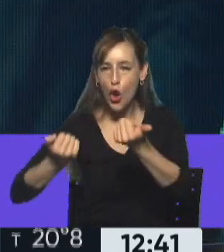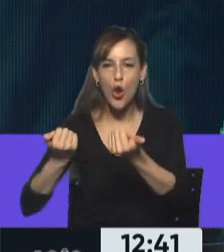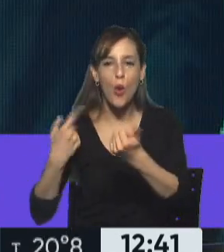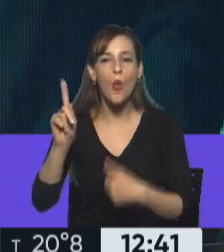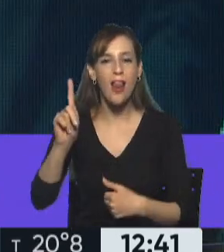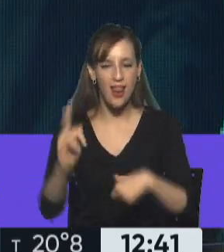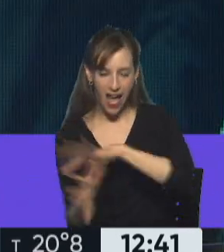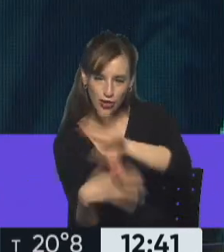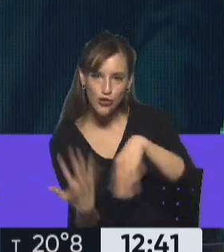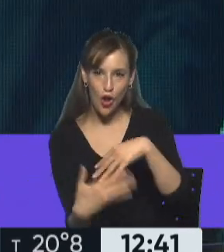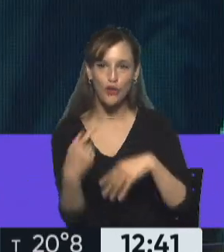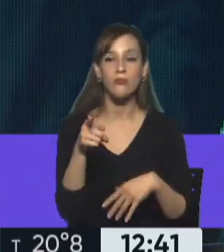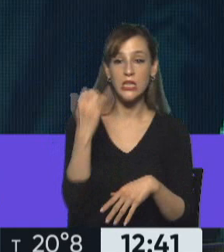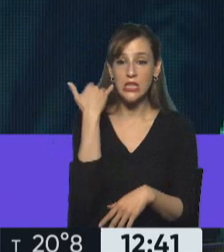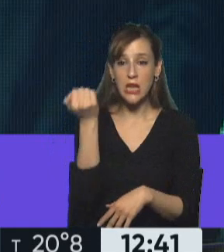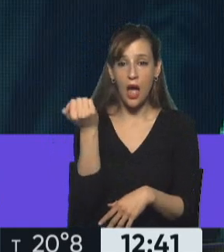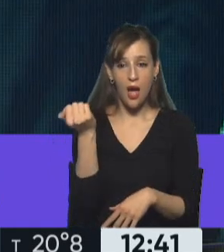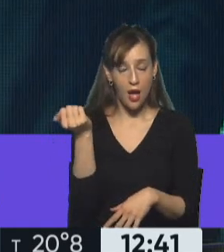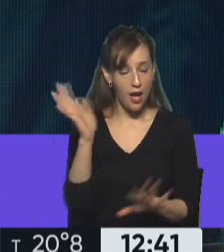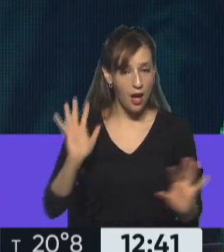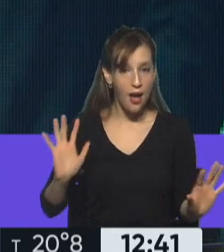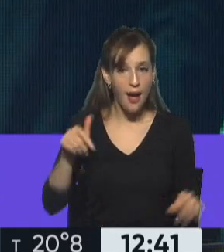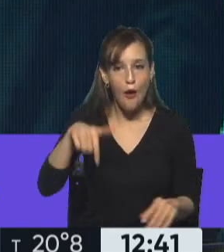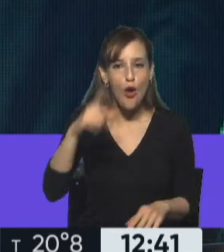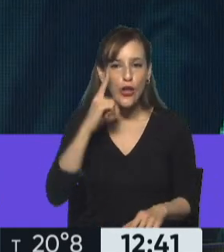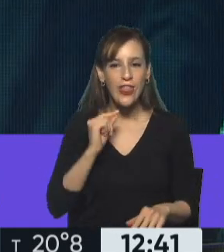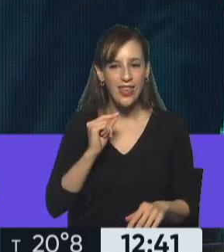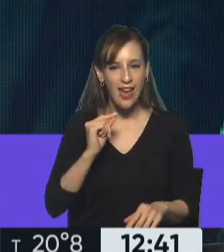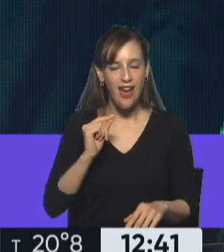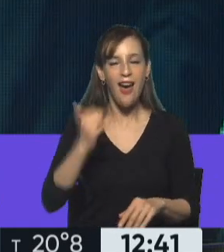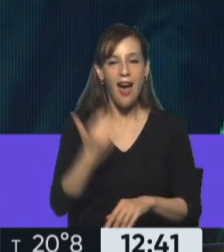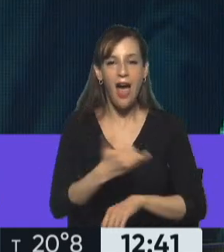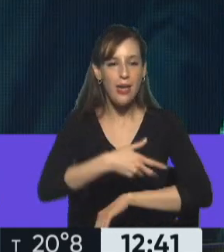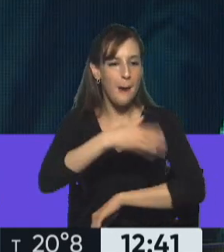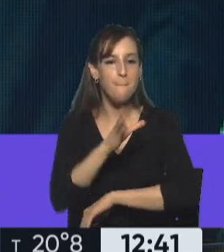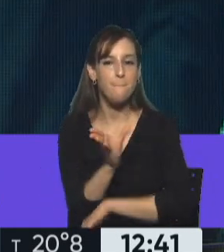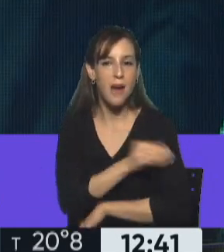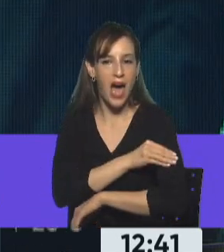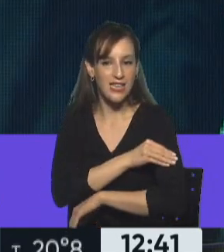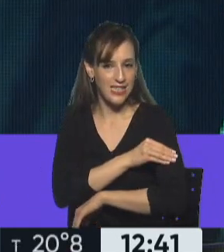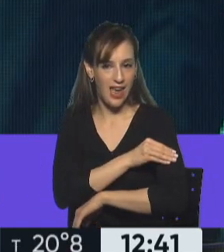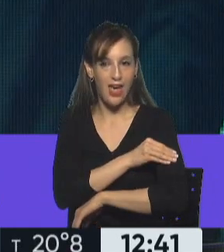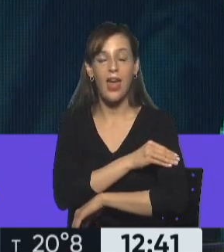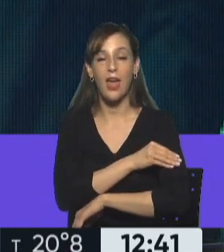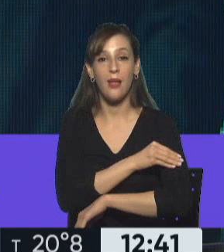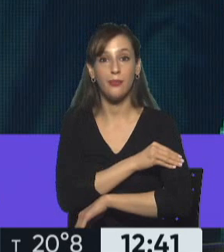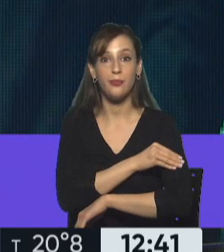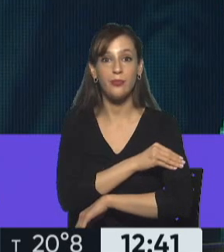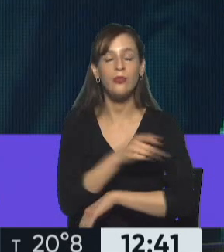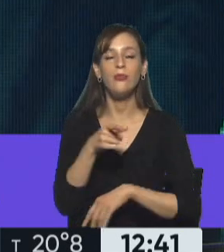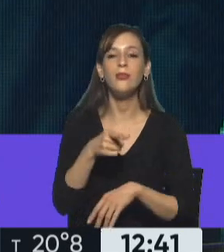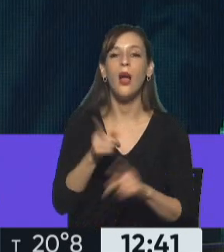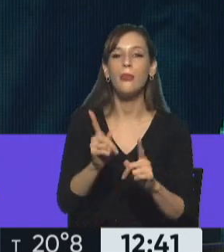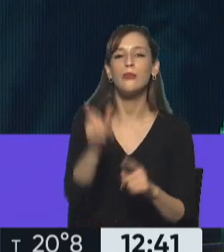aplicaciones de estos sensores por ejemplo unos parches que liberan una de las sustancias que estudio uno de los